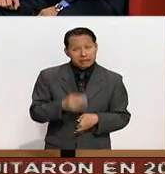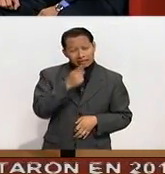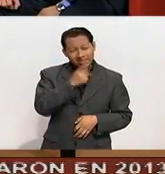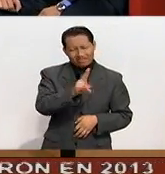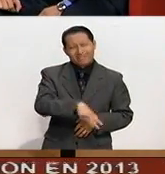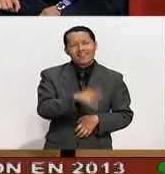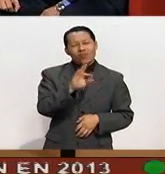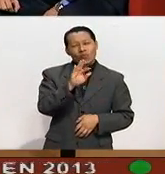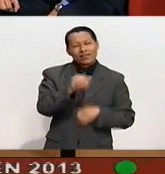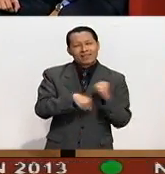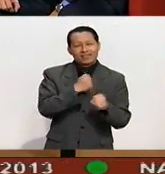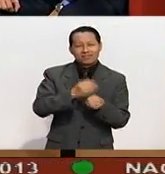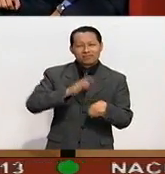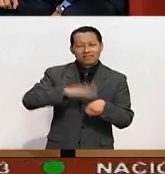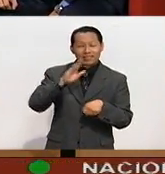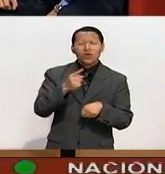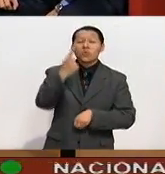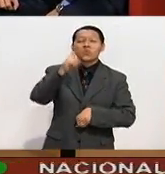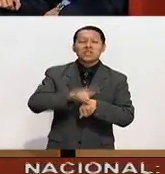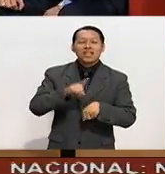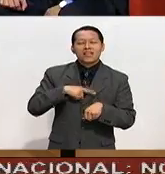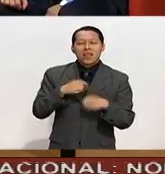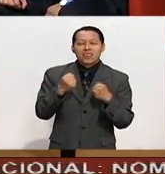Porque Y yo también ya de más de choqué 40. con un árbol.